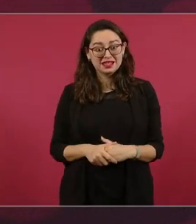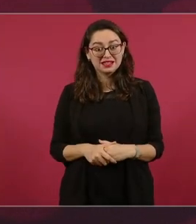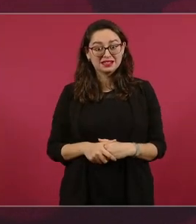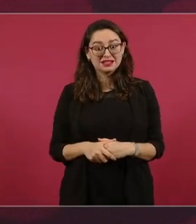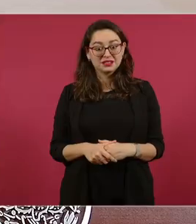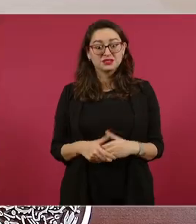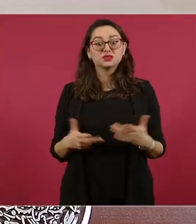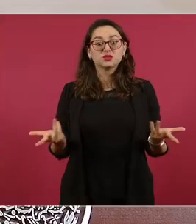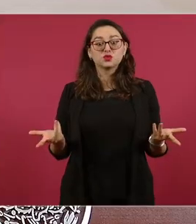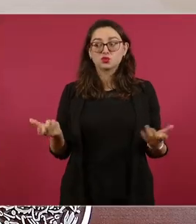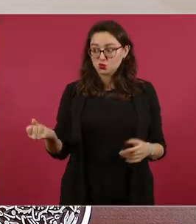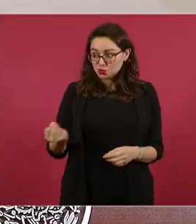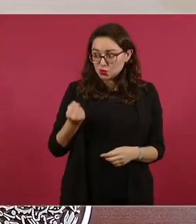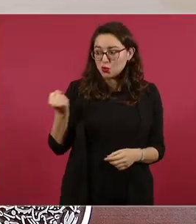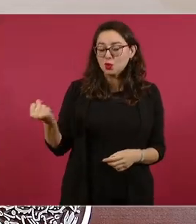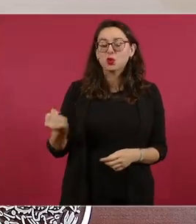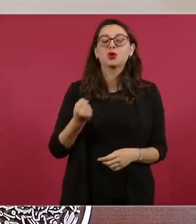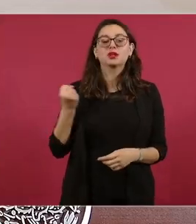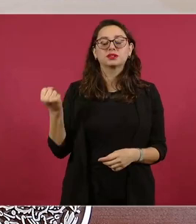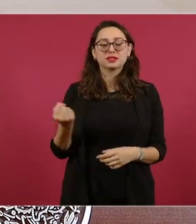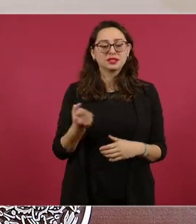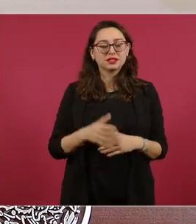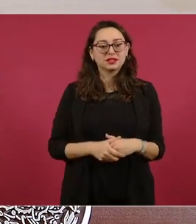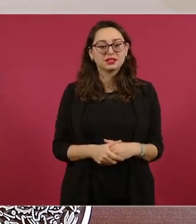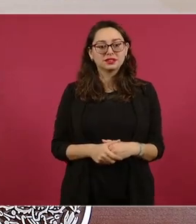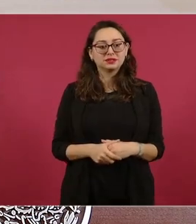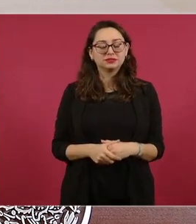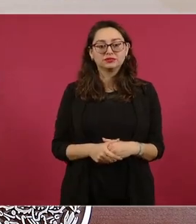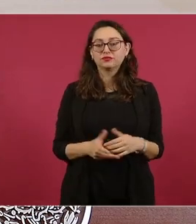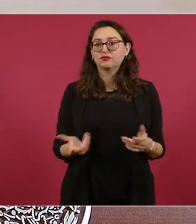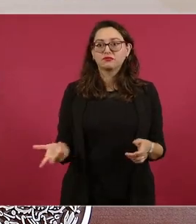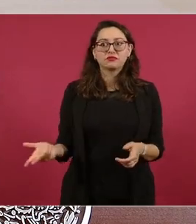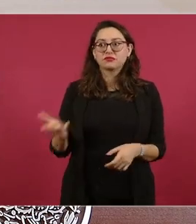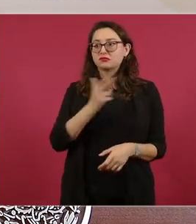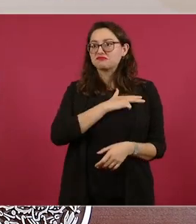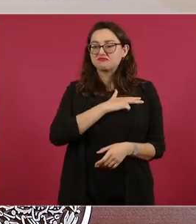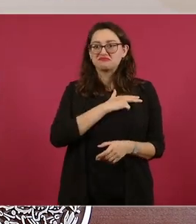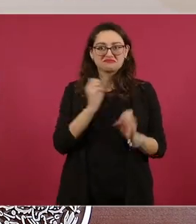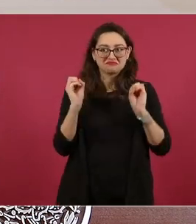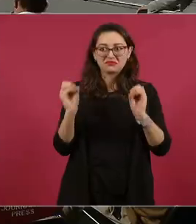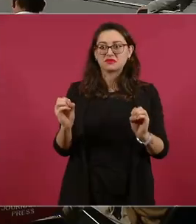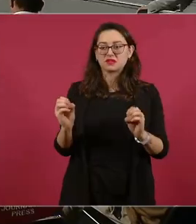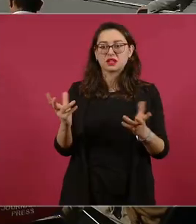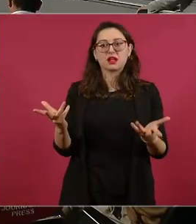Que se tuvo suerte y que nadie perdió la vida, nadie salió herido.